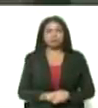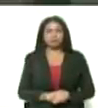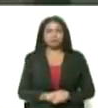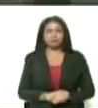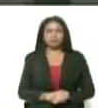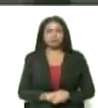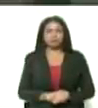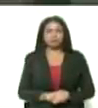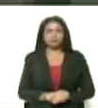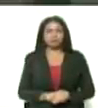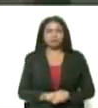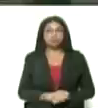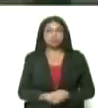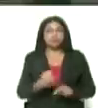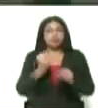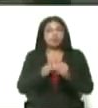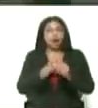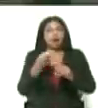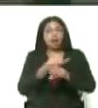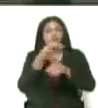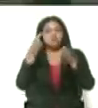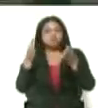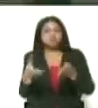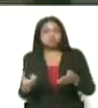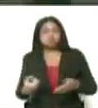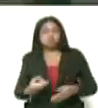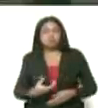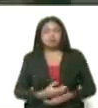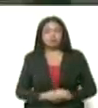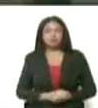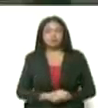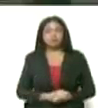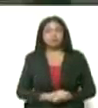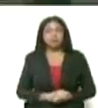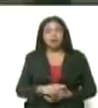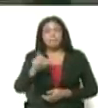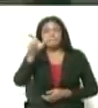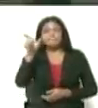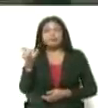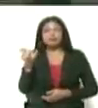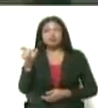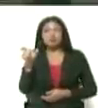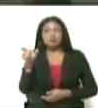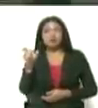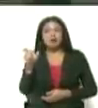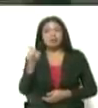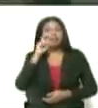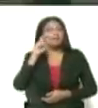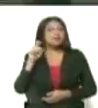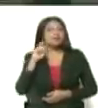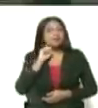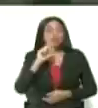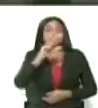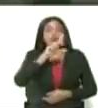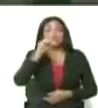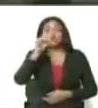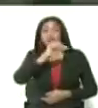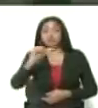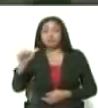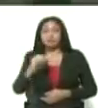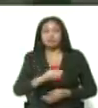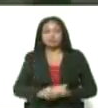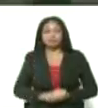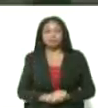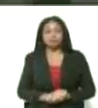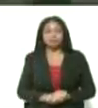Trabaja en la gobernación. Esta persona además tiene un embarazo de 31 semanas. Tiene